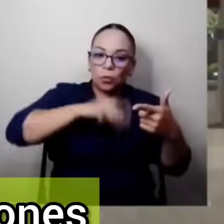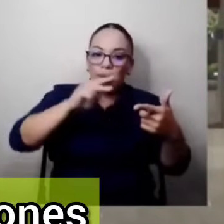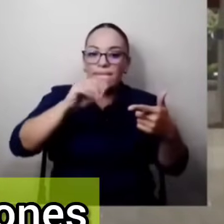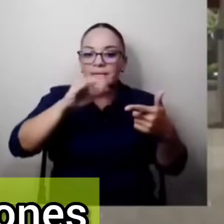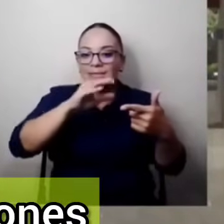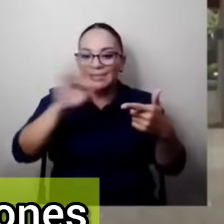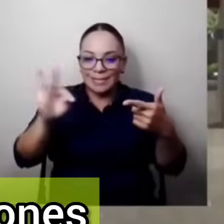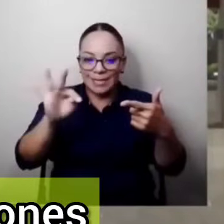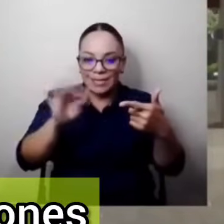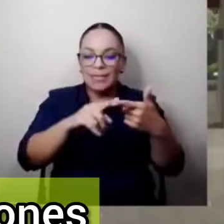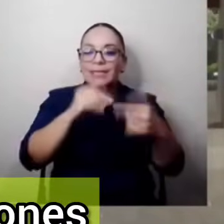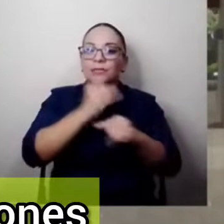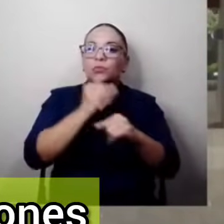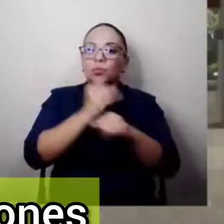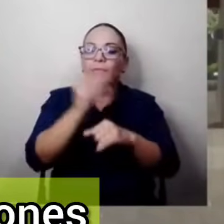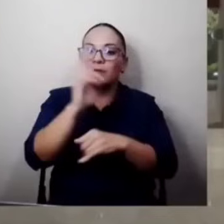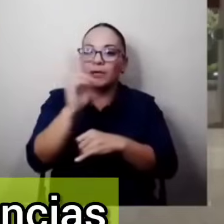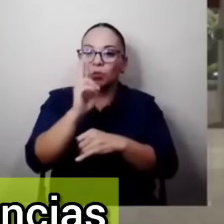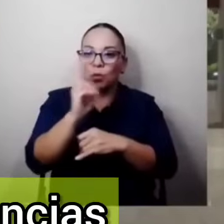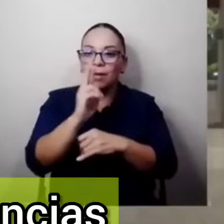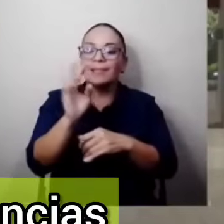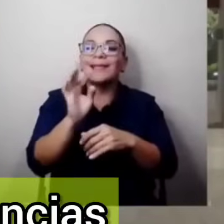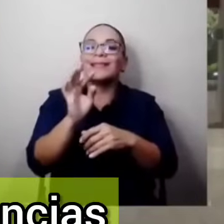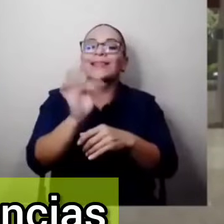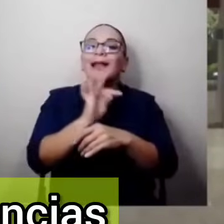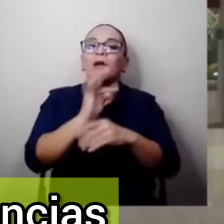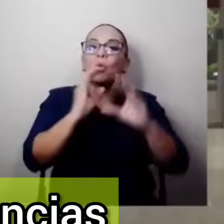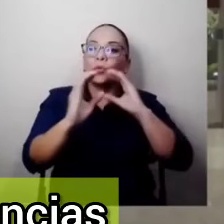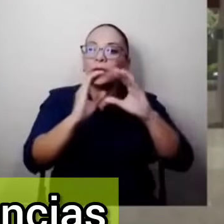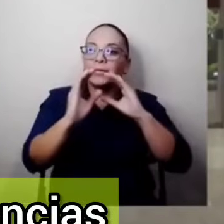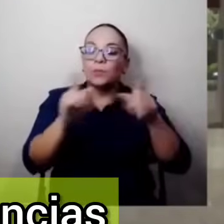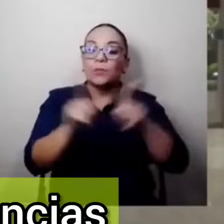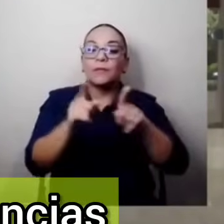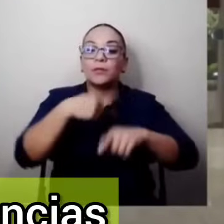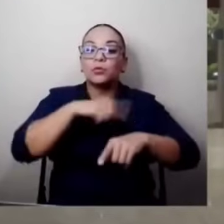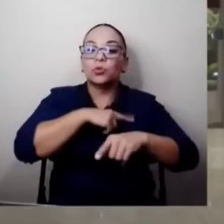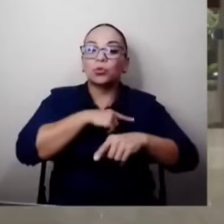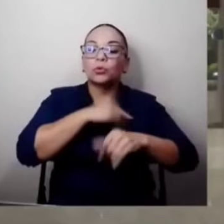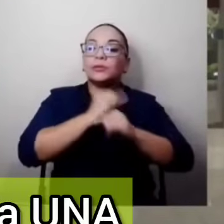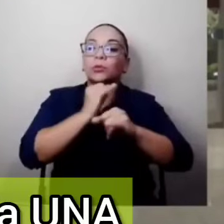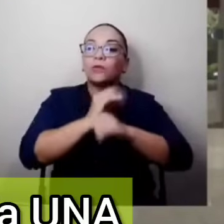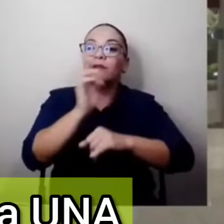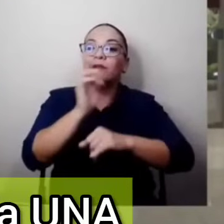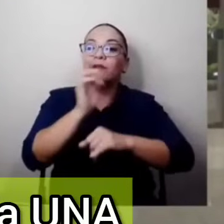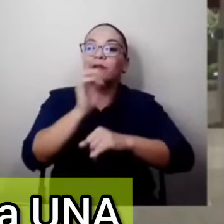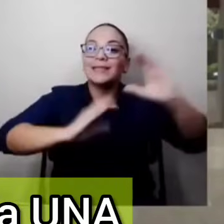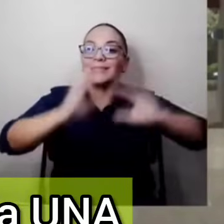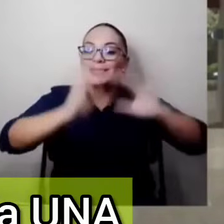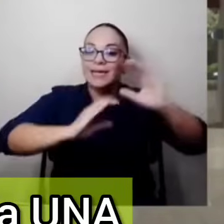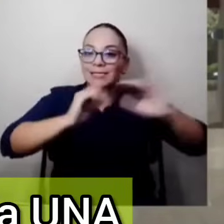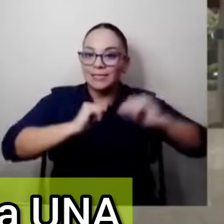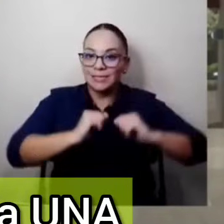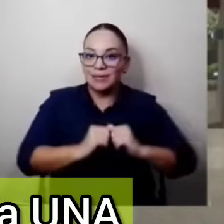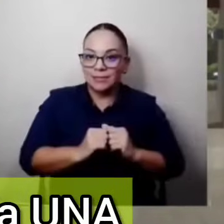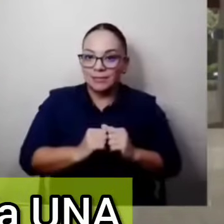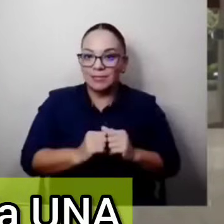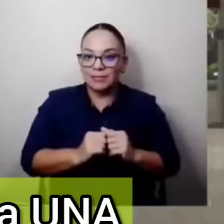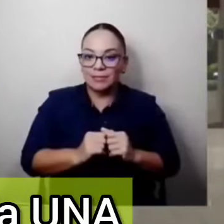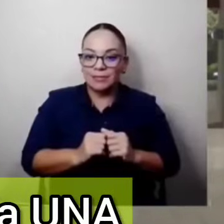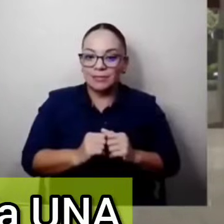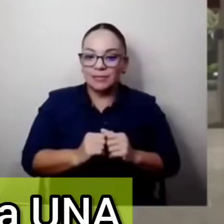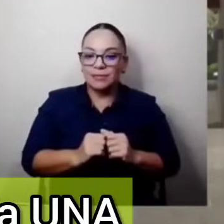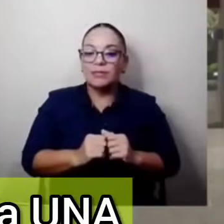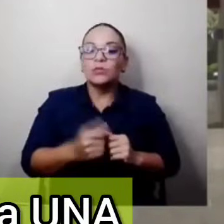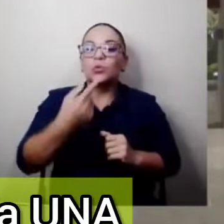ente rector de telecomunicaciones, pero también somos el ente rector de ciencias, y es por esto que